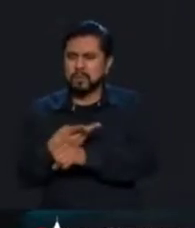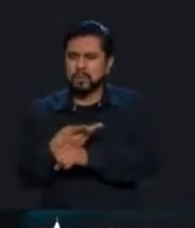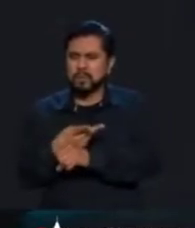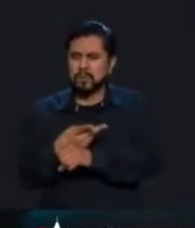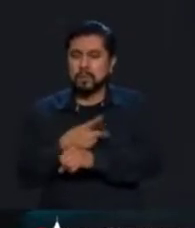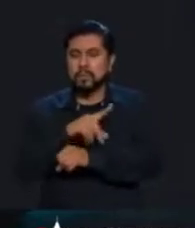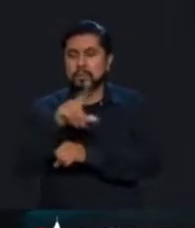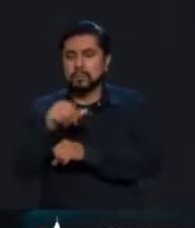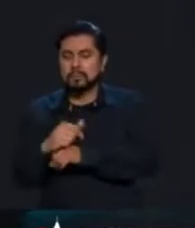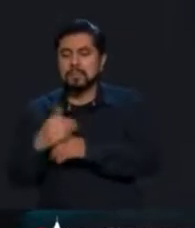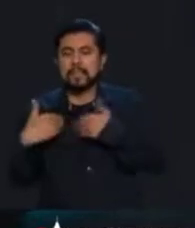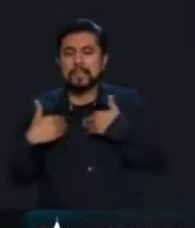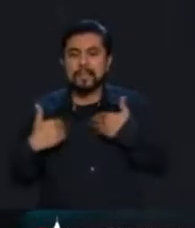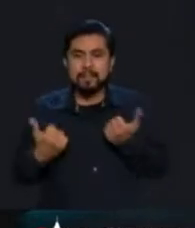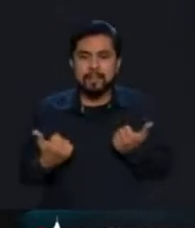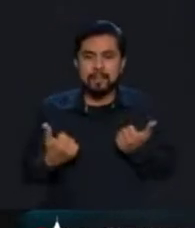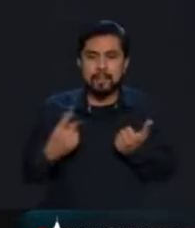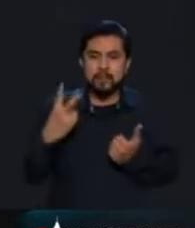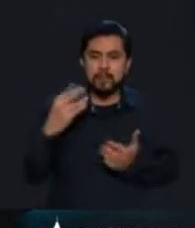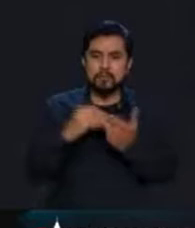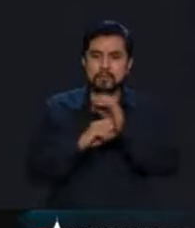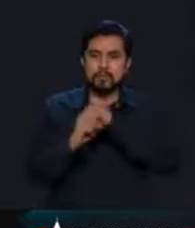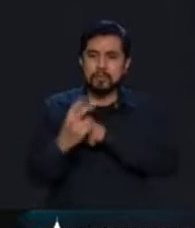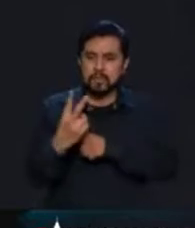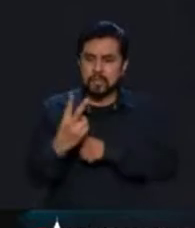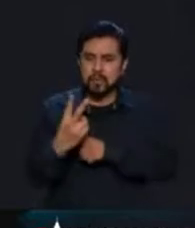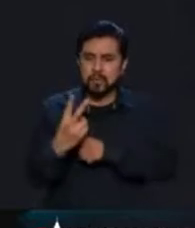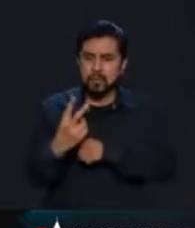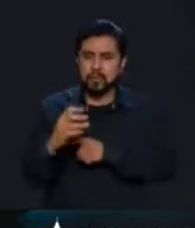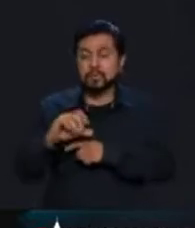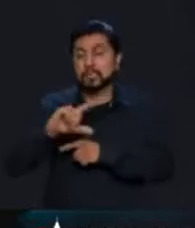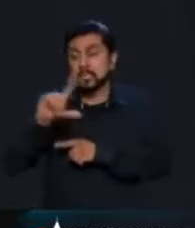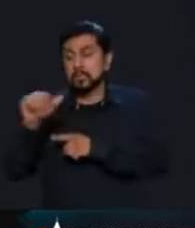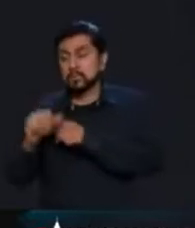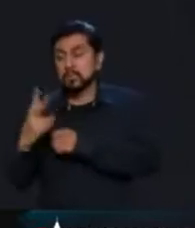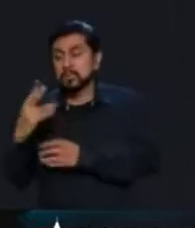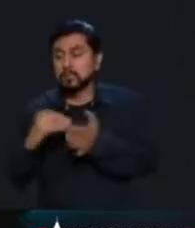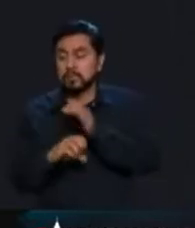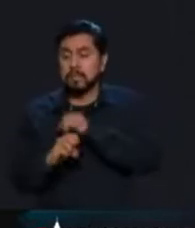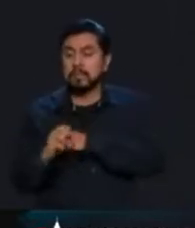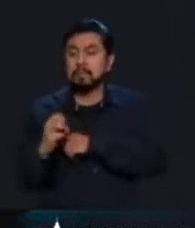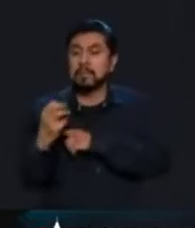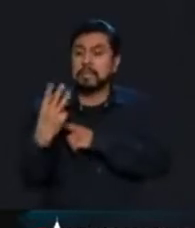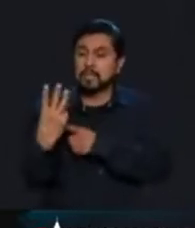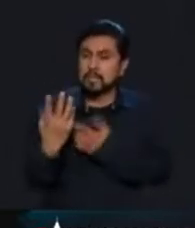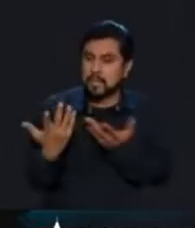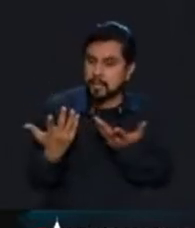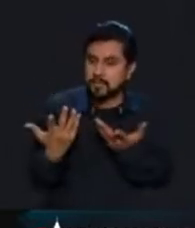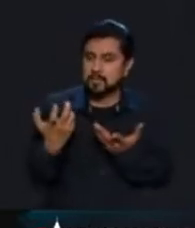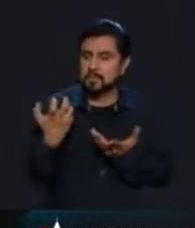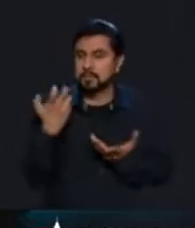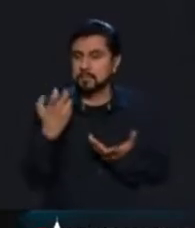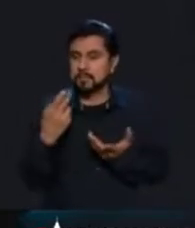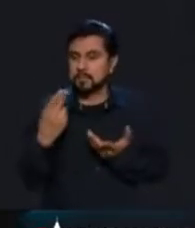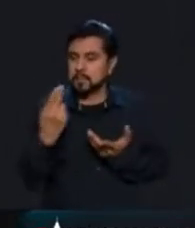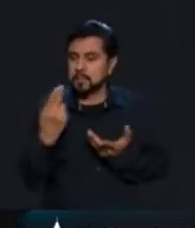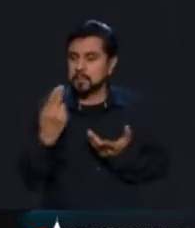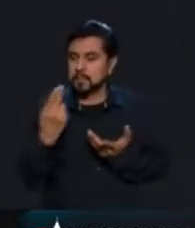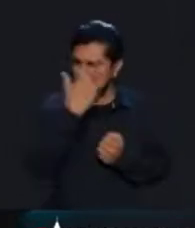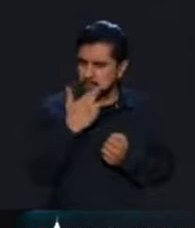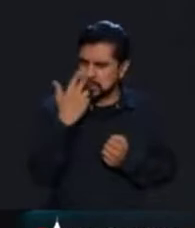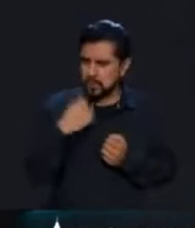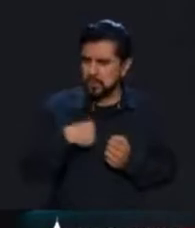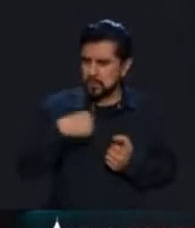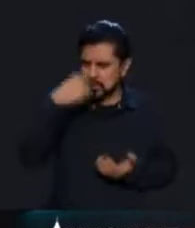viene, el 23, ¿no? Coahuila, Estado de México o ya la presidencial. Yo creo que más allá de